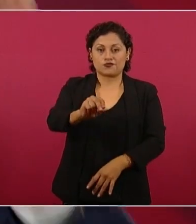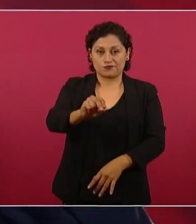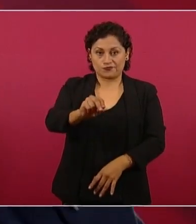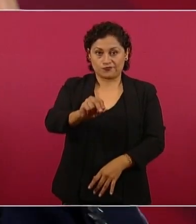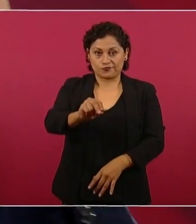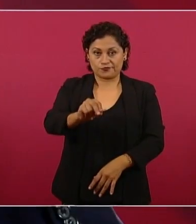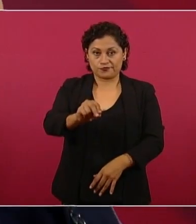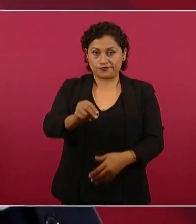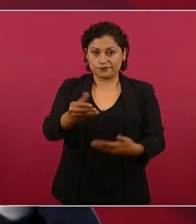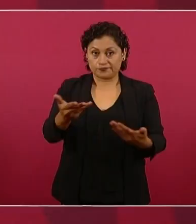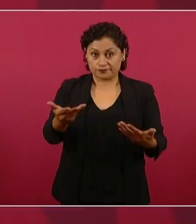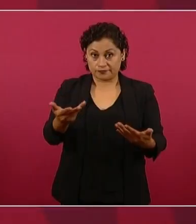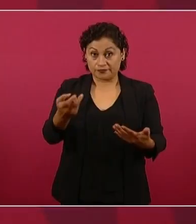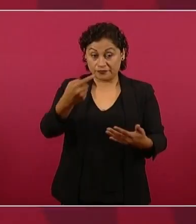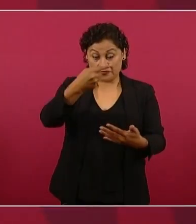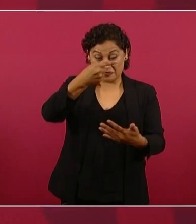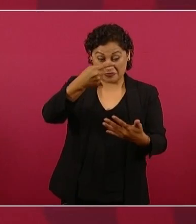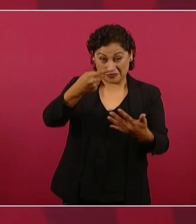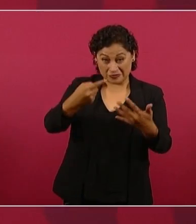Ese es